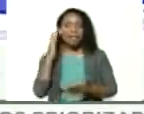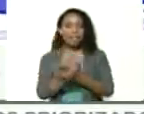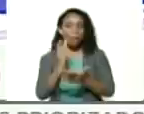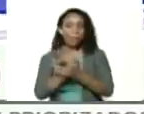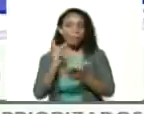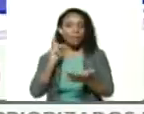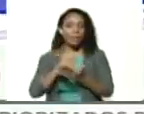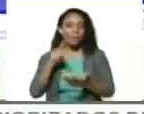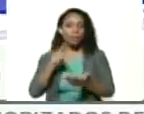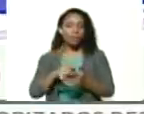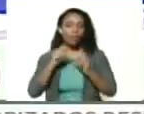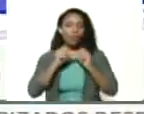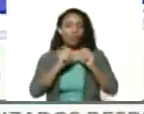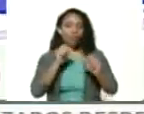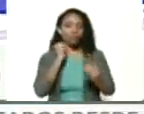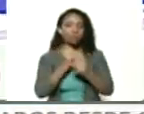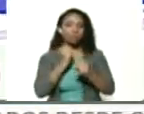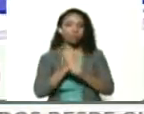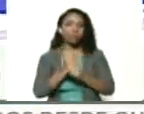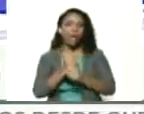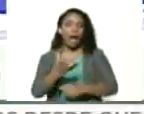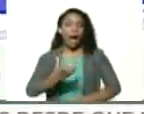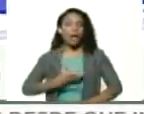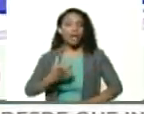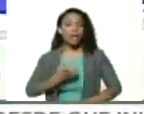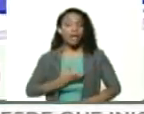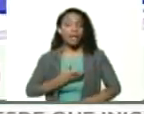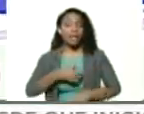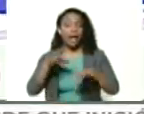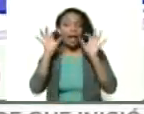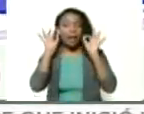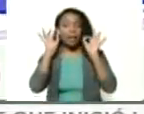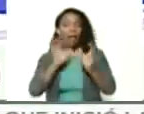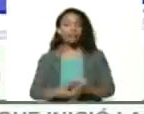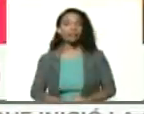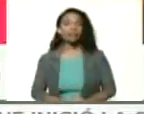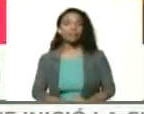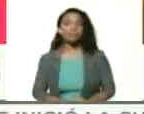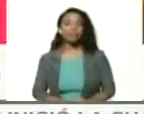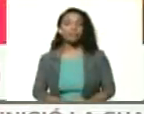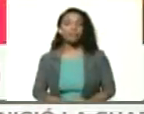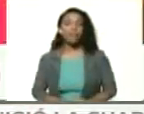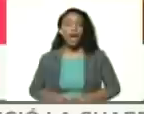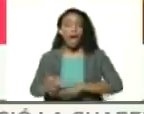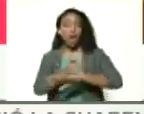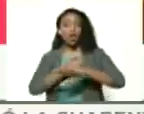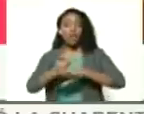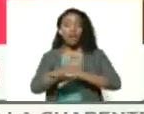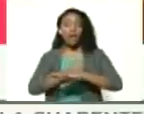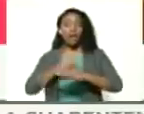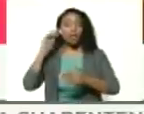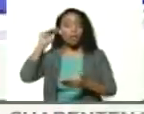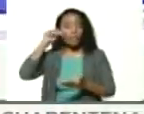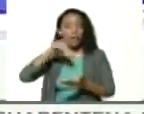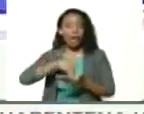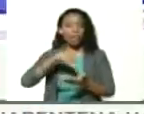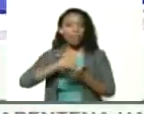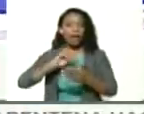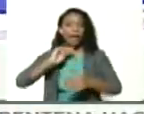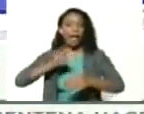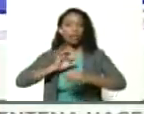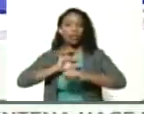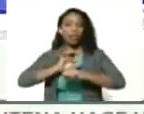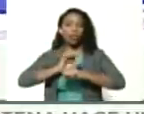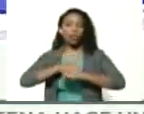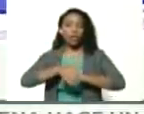consecuente, la alcaldesa Erika Farías, el gobernador de Miranda, Héctor